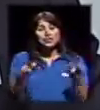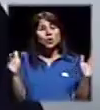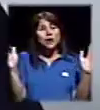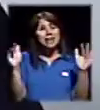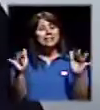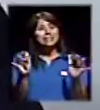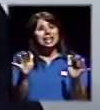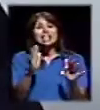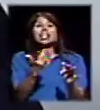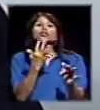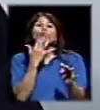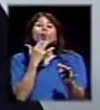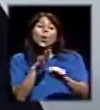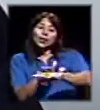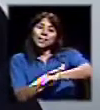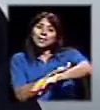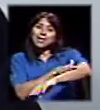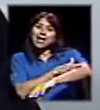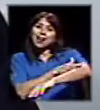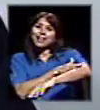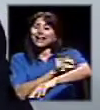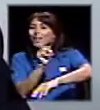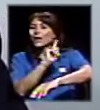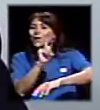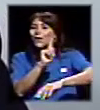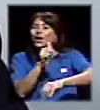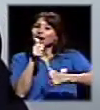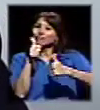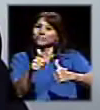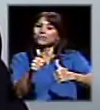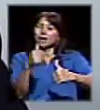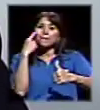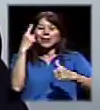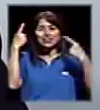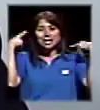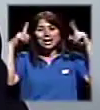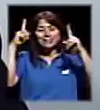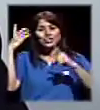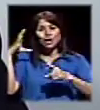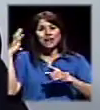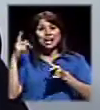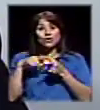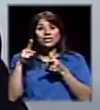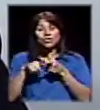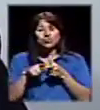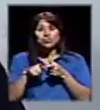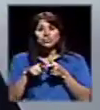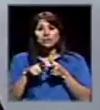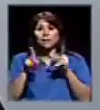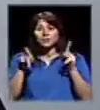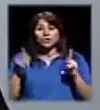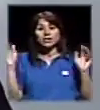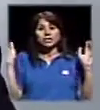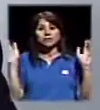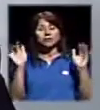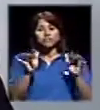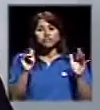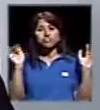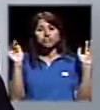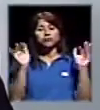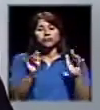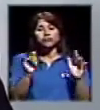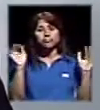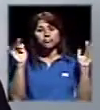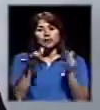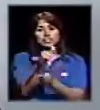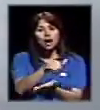piel suficiente para tener éxito en Cartago, o lo que fuese, ¿verdad? Empezó a convertirse San José, entonces,